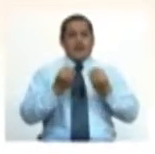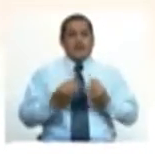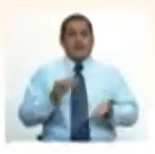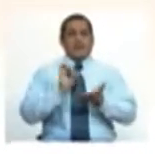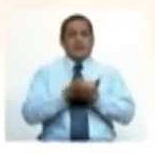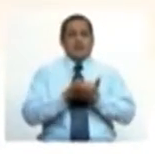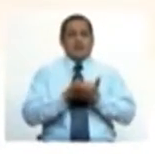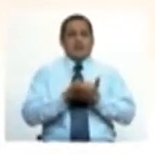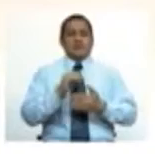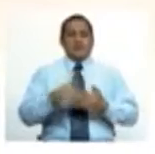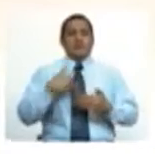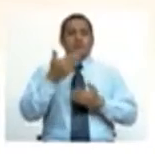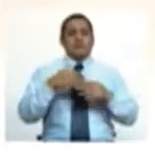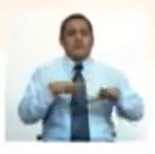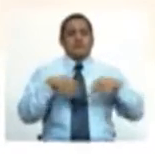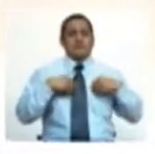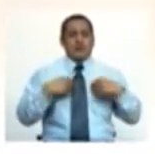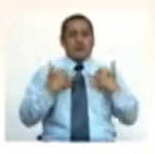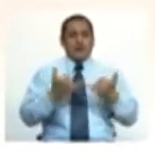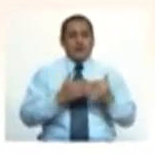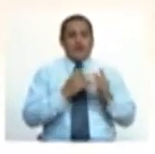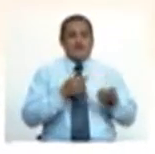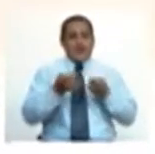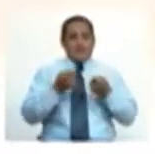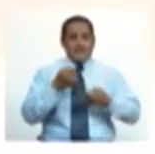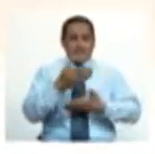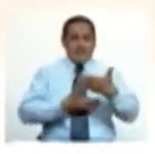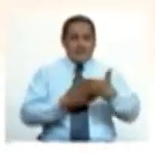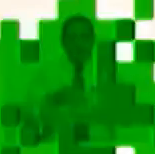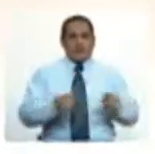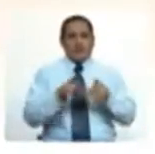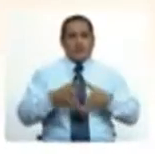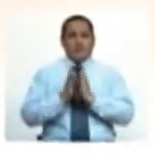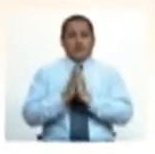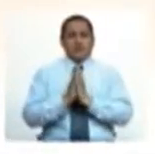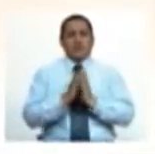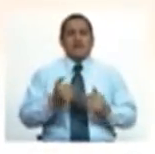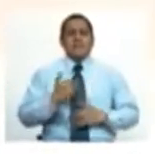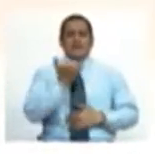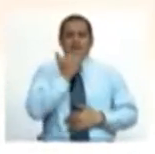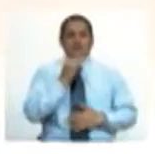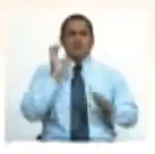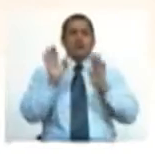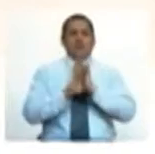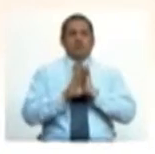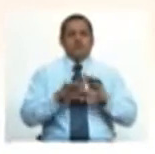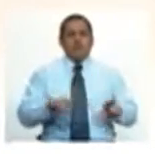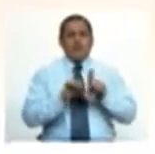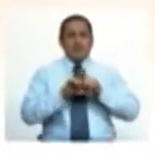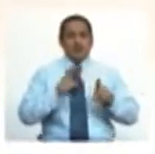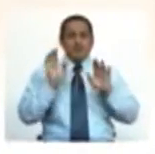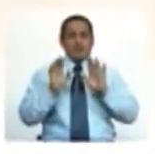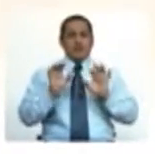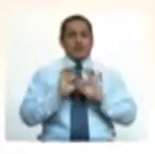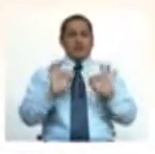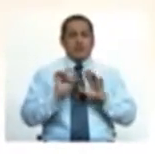para que se admita a trámite la apelación que ha concedido. ¿Qué ocurriría si